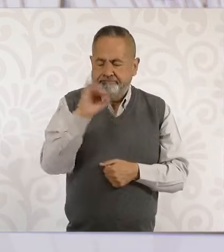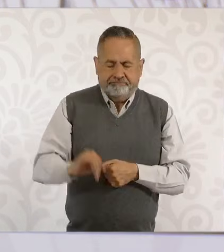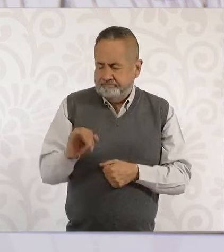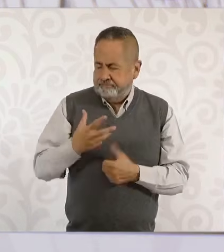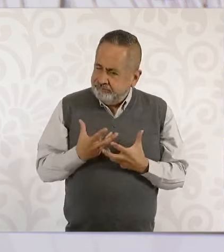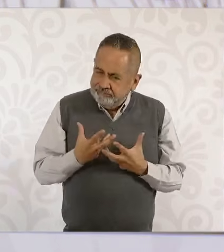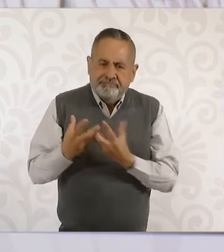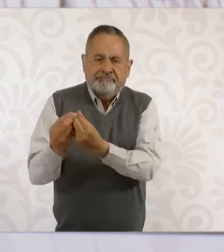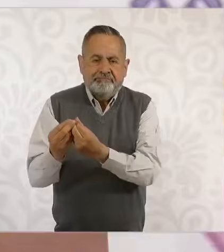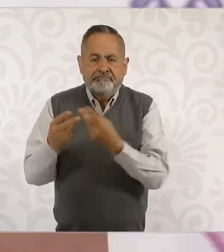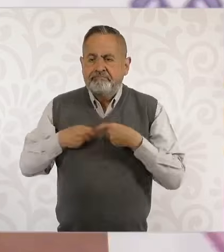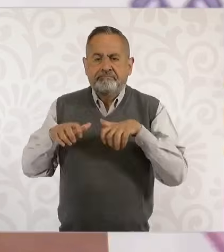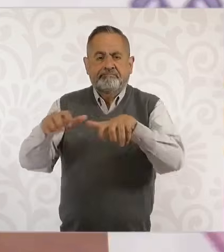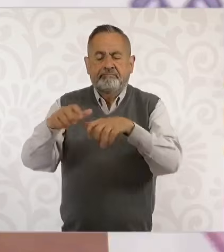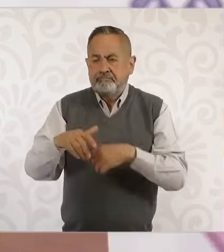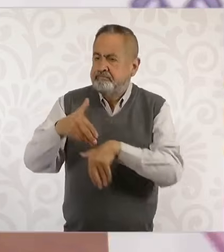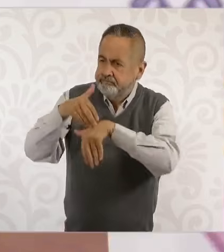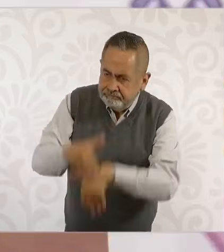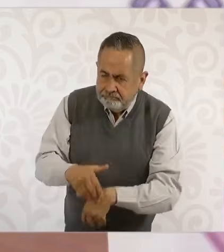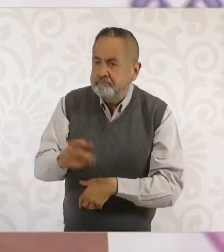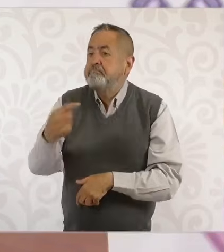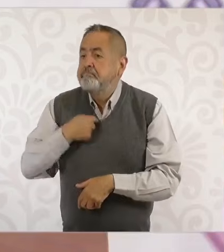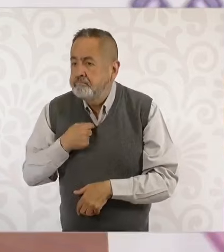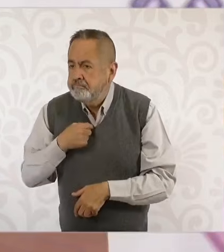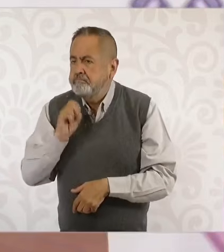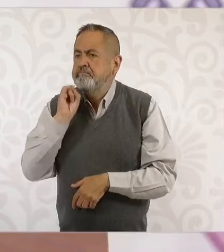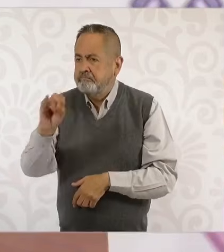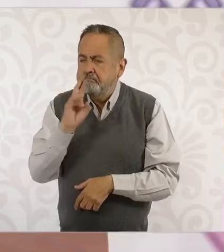Para nosotros responderle al pueblo es lo más importante.